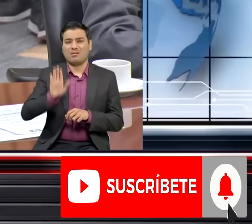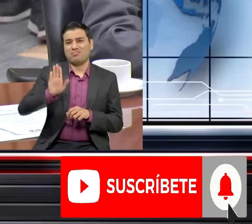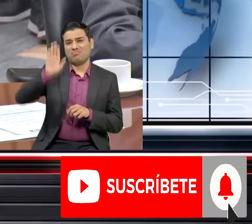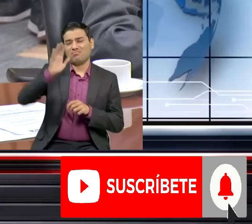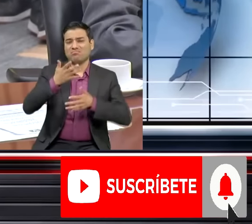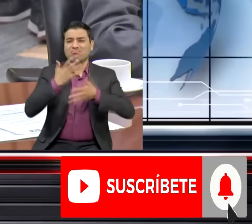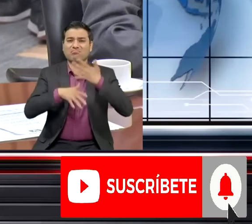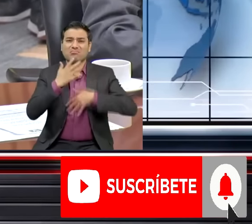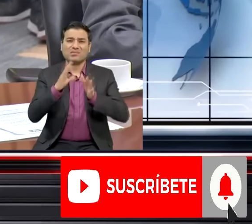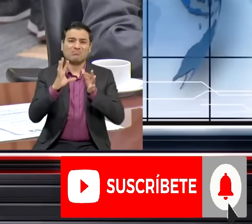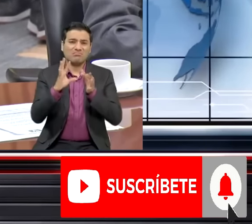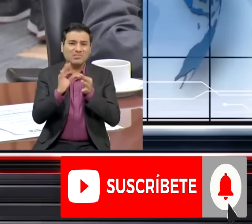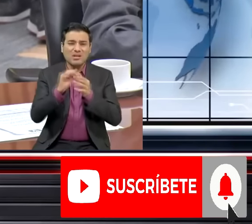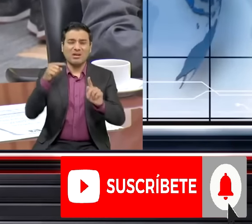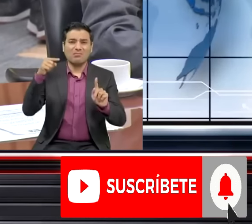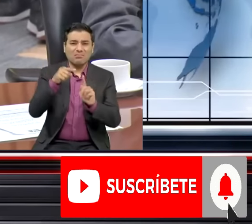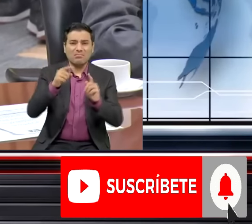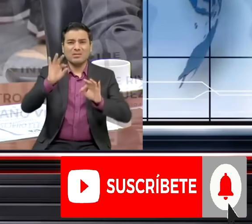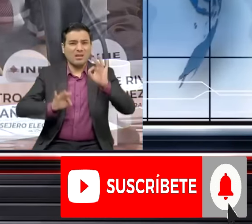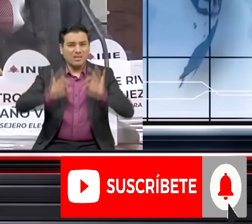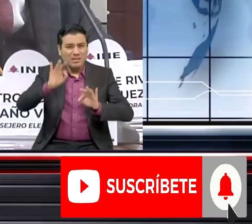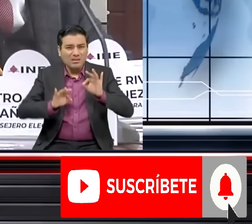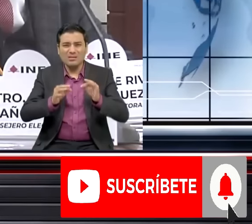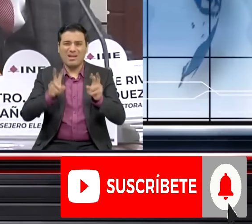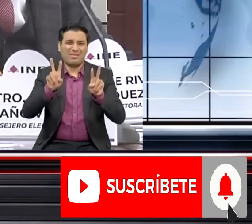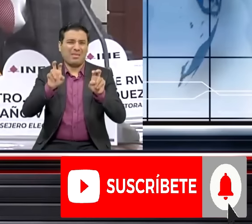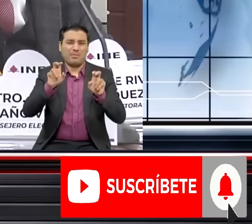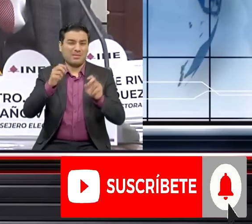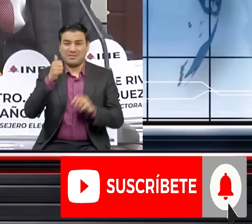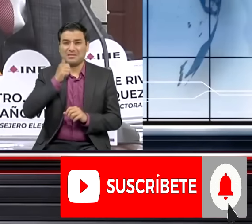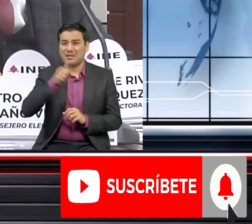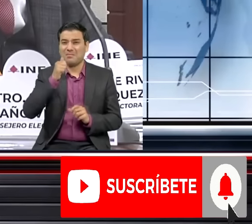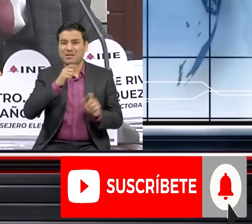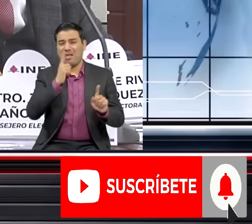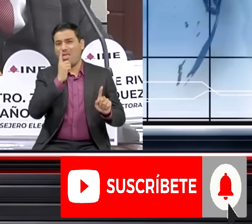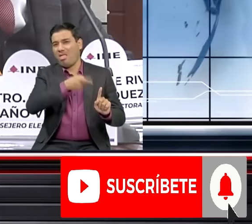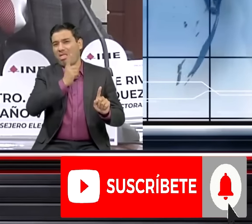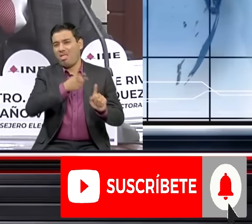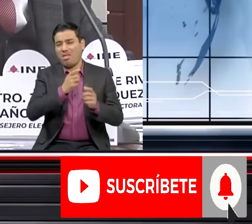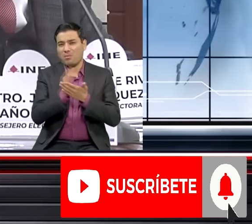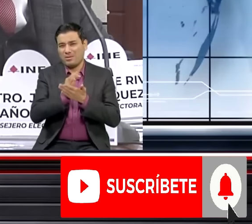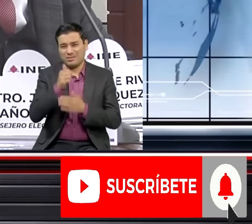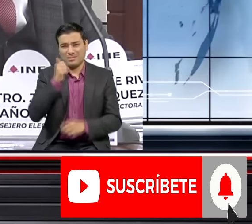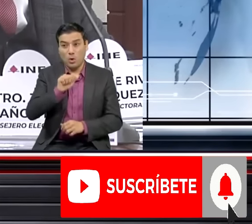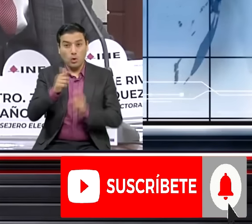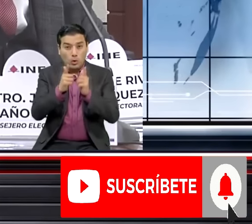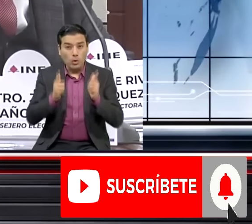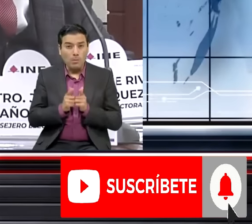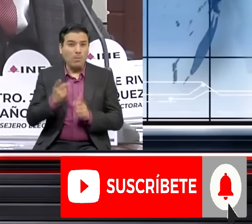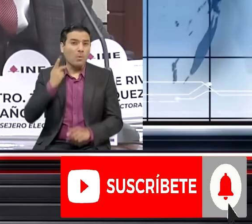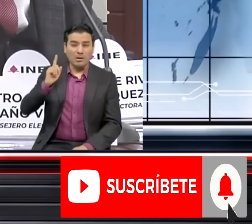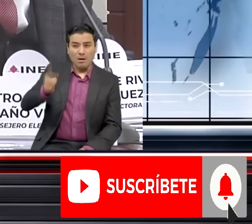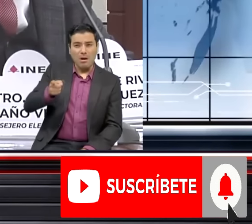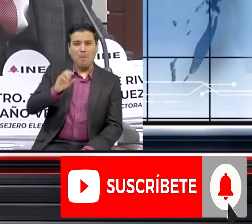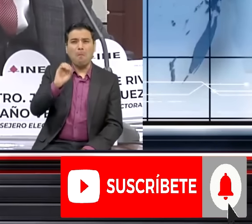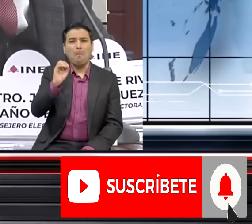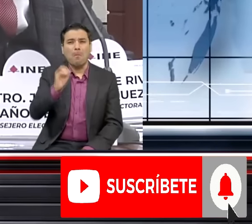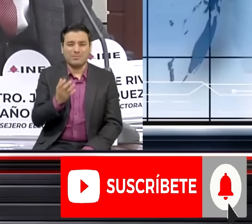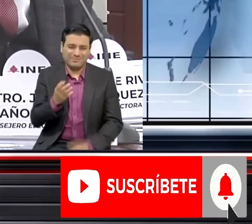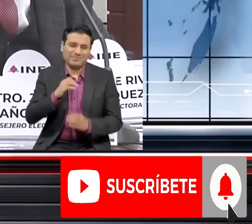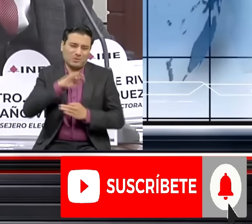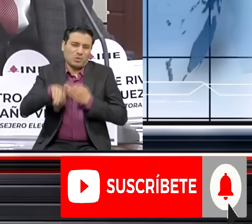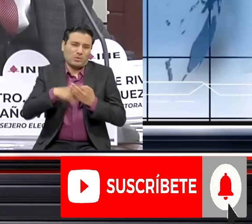refiere a estadísticas, a temas donde solo señala a Morena, no señala a otros partidos. Y en general, pues la verdad es que es un hecho público